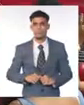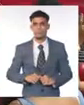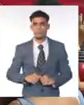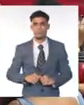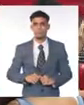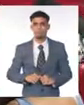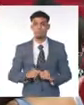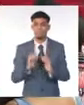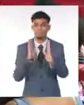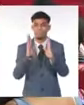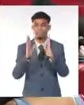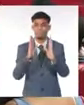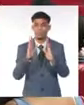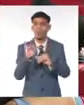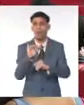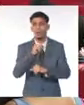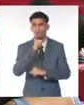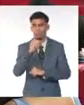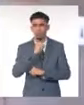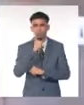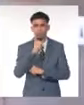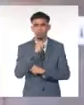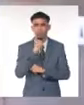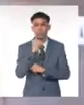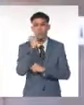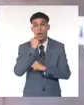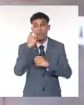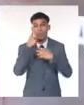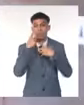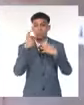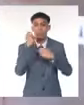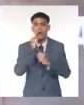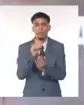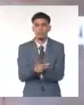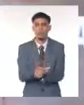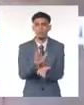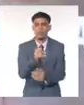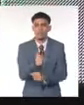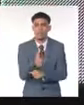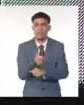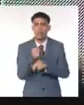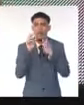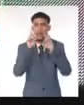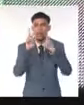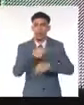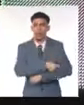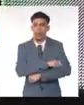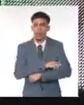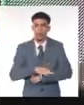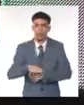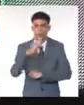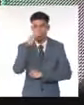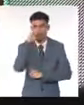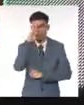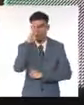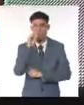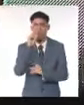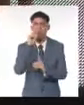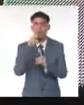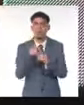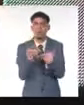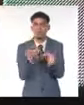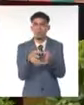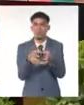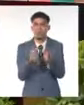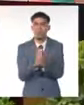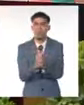Un periodismo más atractivo para el público lector, más cercano a la vida del pueblo cubano, es la máxima aspiración del colectivo del